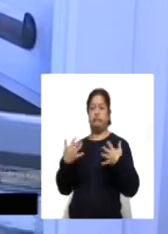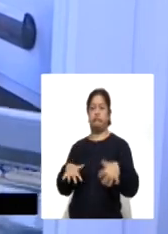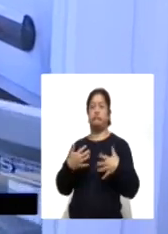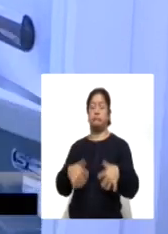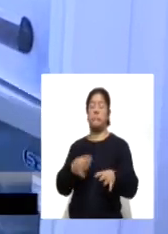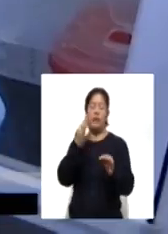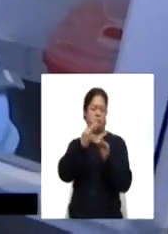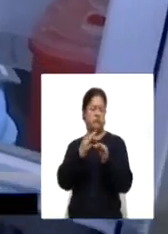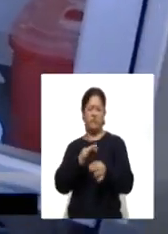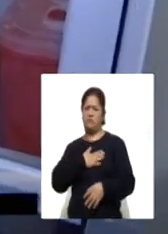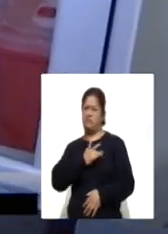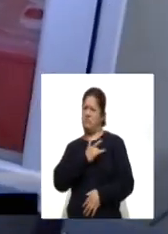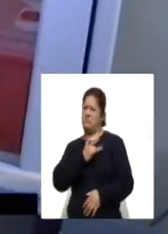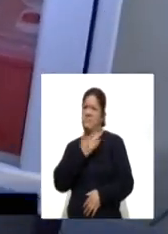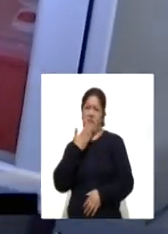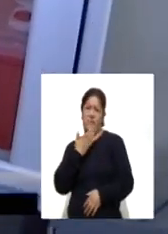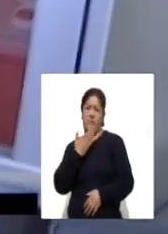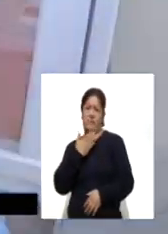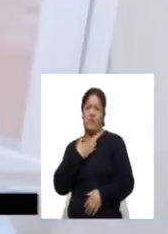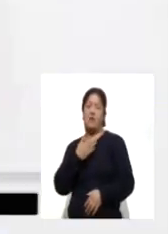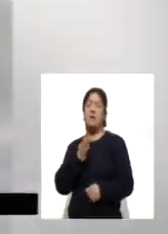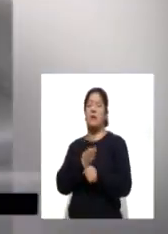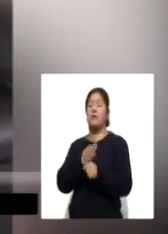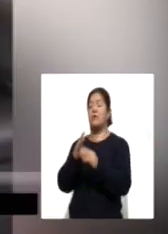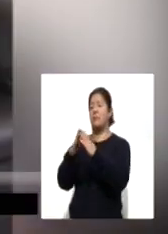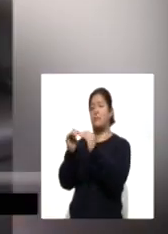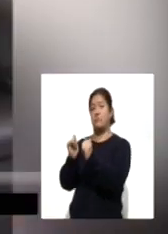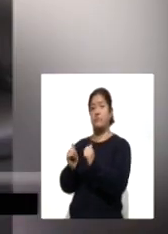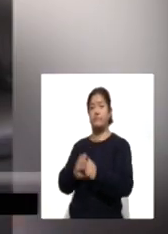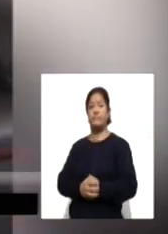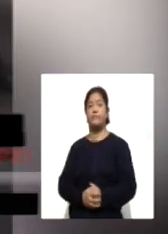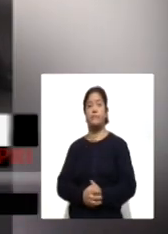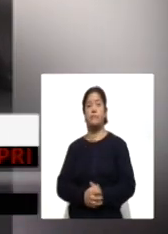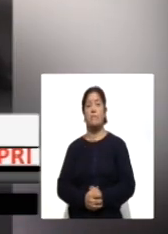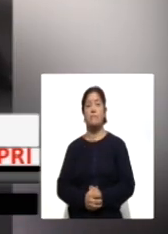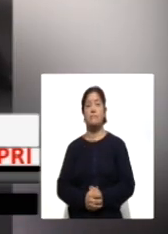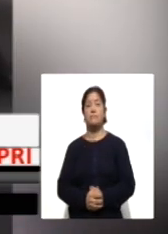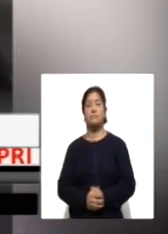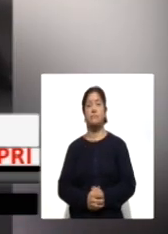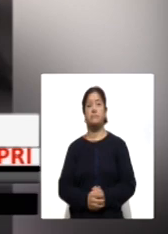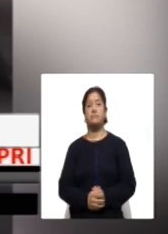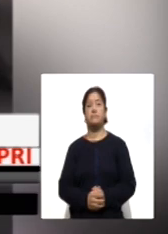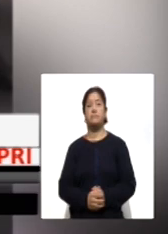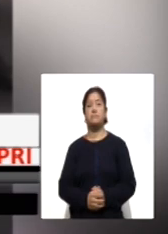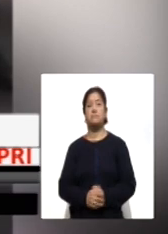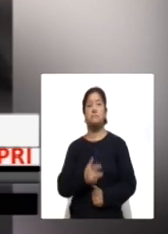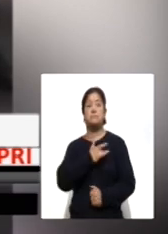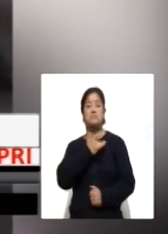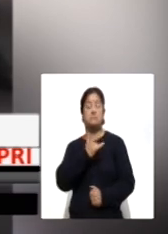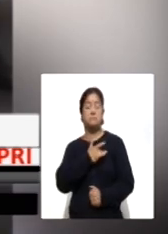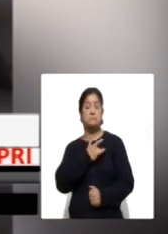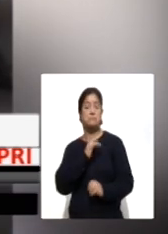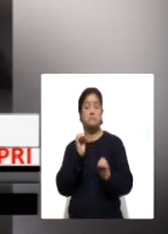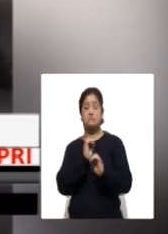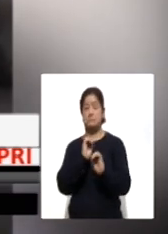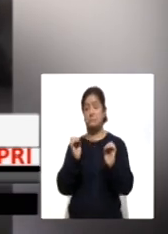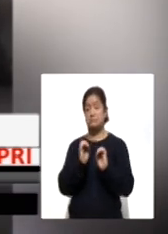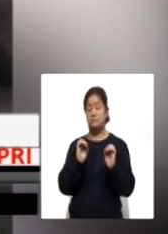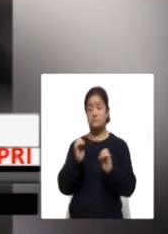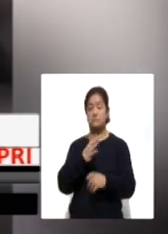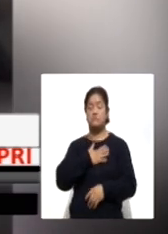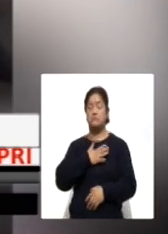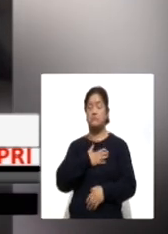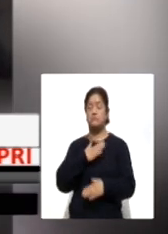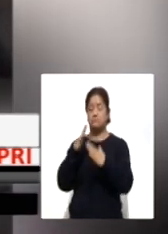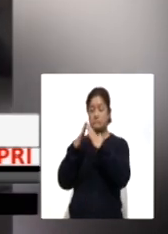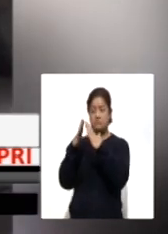se encuentra bien y en aislamiento preventivo. Afortunadamente no tengo síntomas y estoy